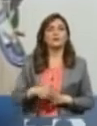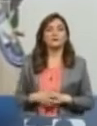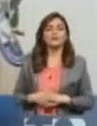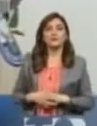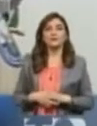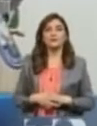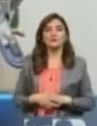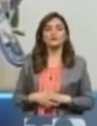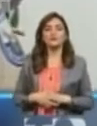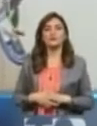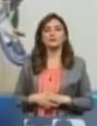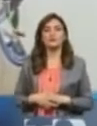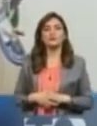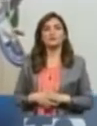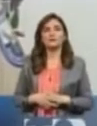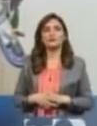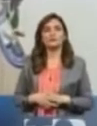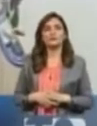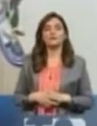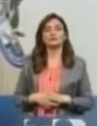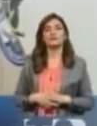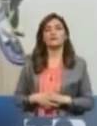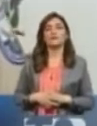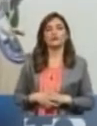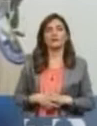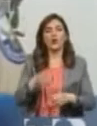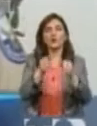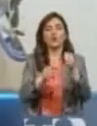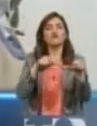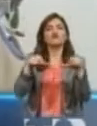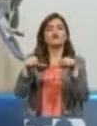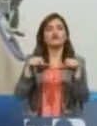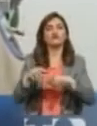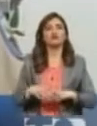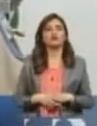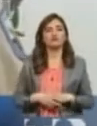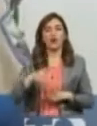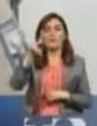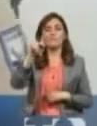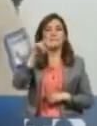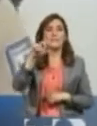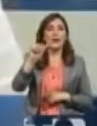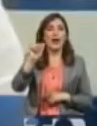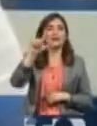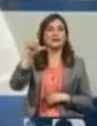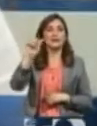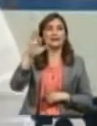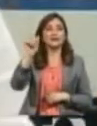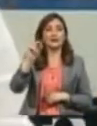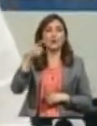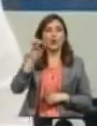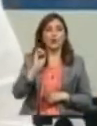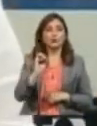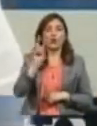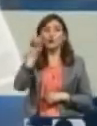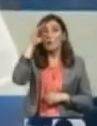ejecutó esta banda a un transporte, según la información, es en el sector de Payatanga. Dos miembros policiales